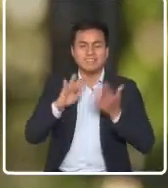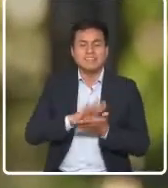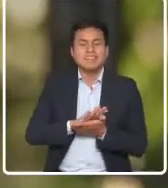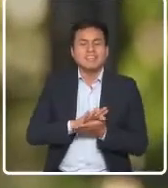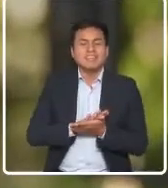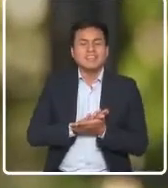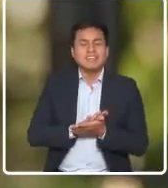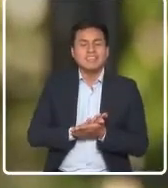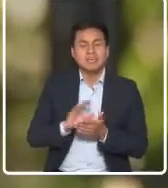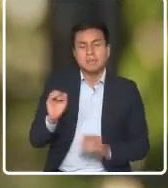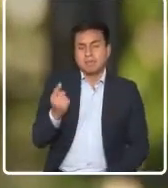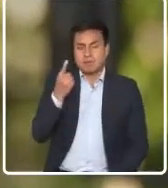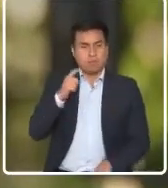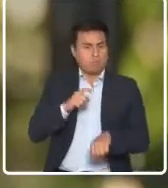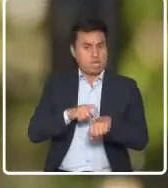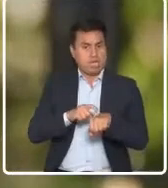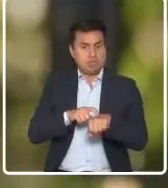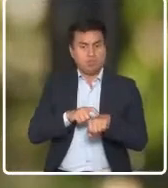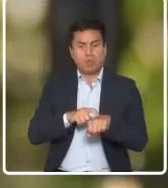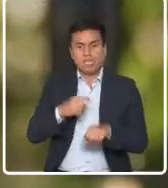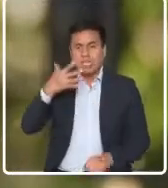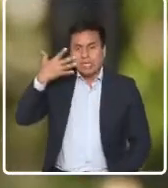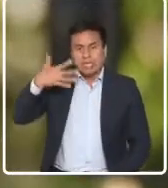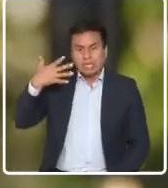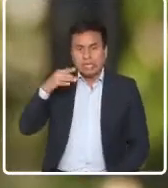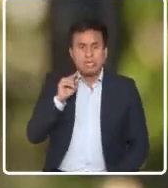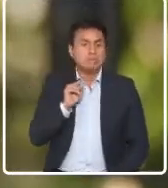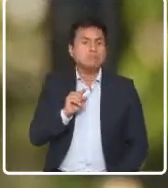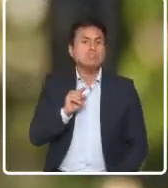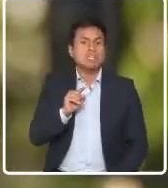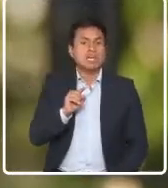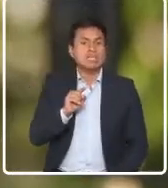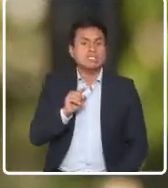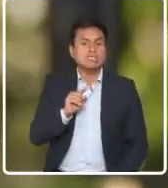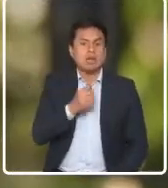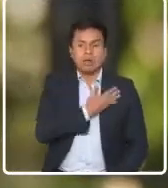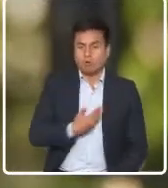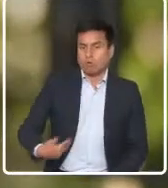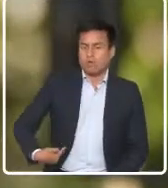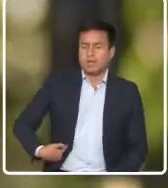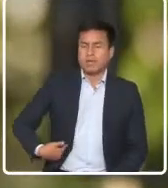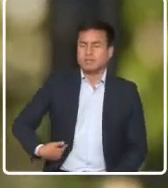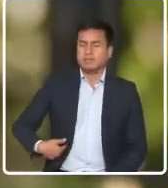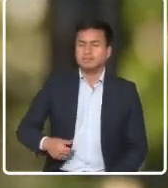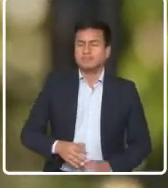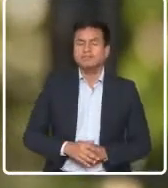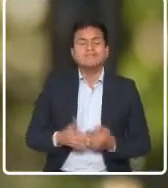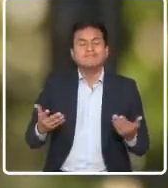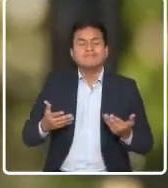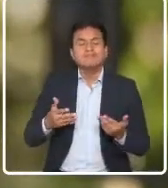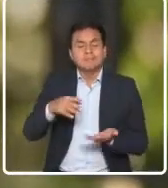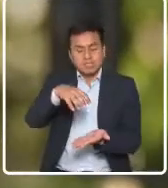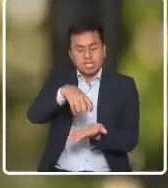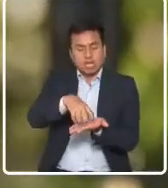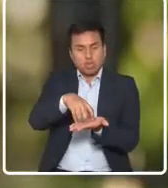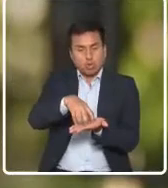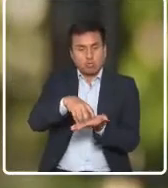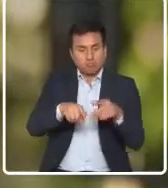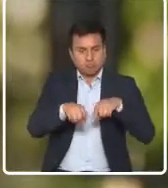Quien desde un primer momento y quien dando cuenta de la importancia de, para este gobierno, de nuestro